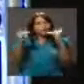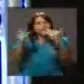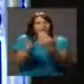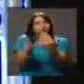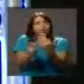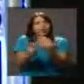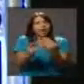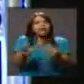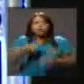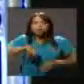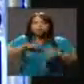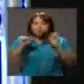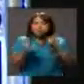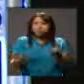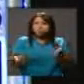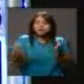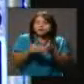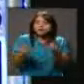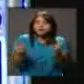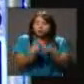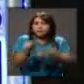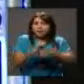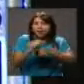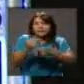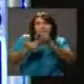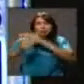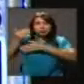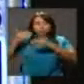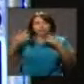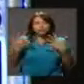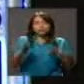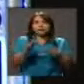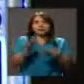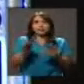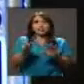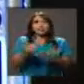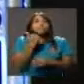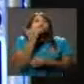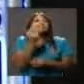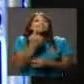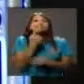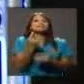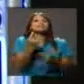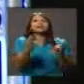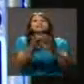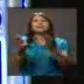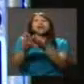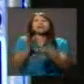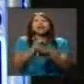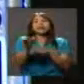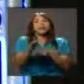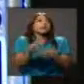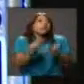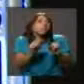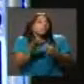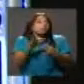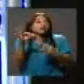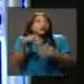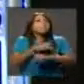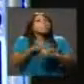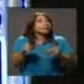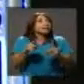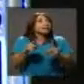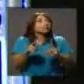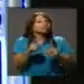las buenas prácticas que algún día definieron a este país. Es muy fácil decir, cerrar carreras puede ser una opción, pero yo creo que antes que